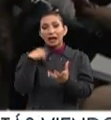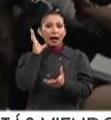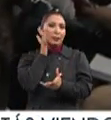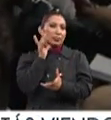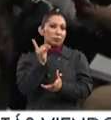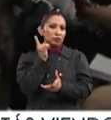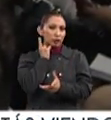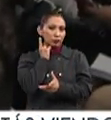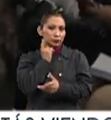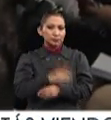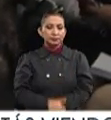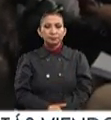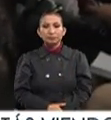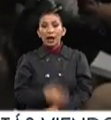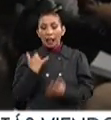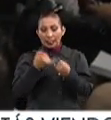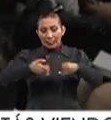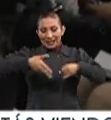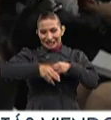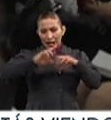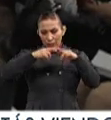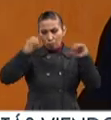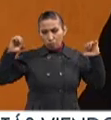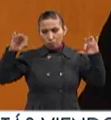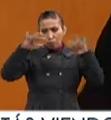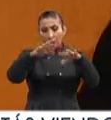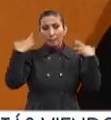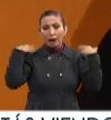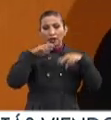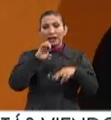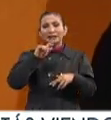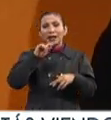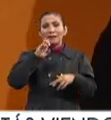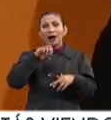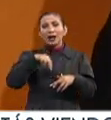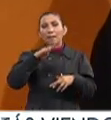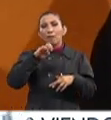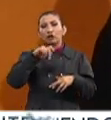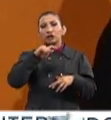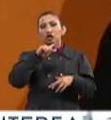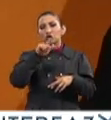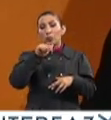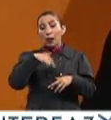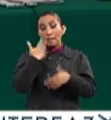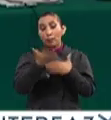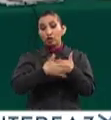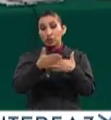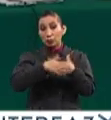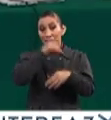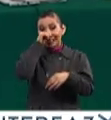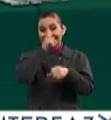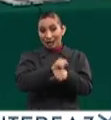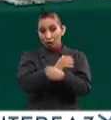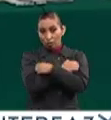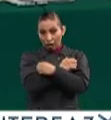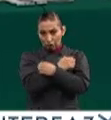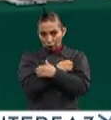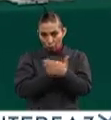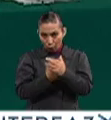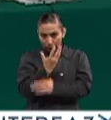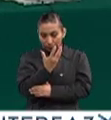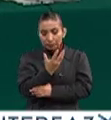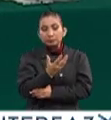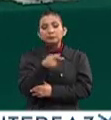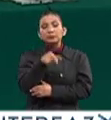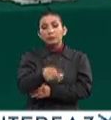Cámara de Diputados. Al inaugurar este encuentro, el maestro Esteban Moctezuma Barragán, quien será el próximo secretario de Educación